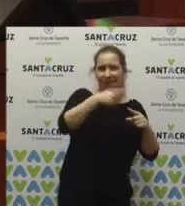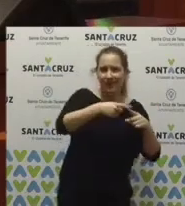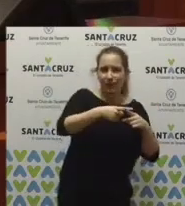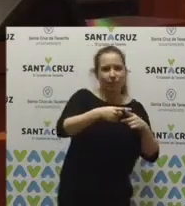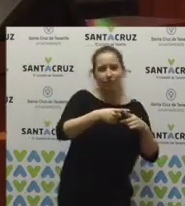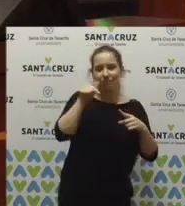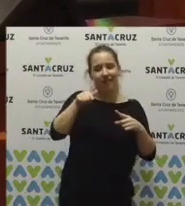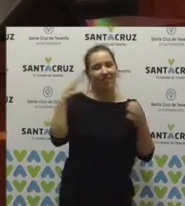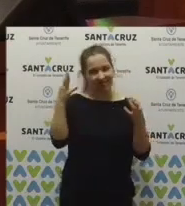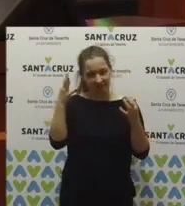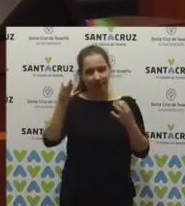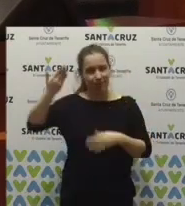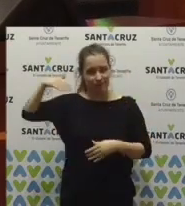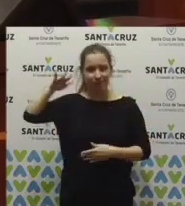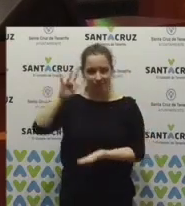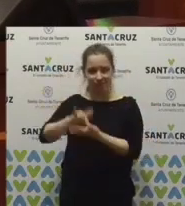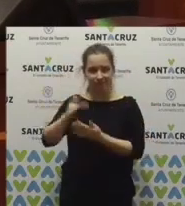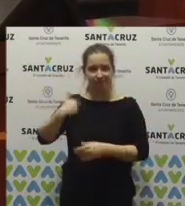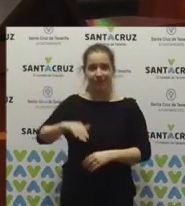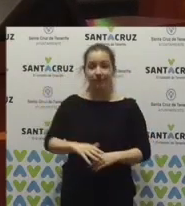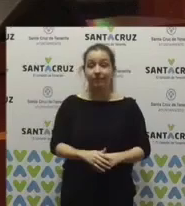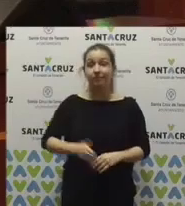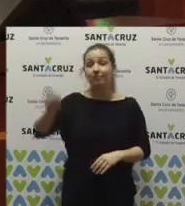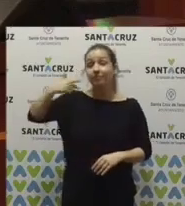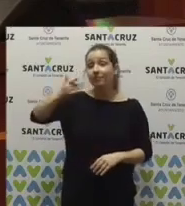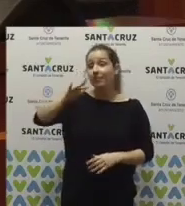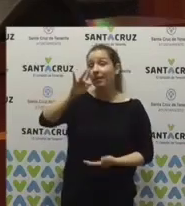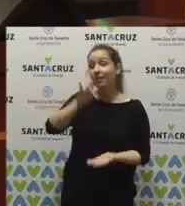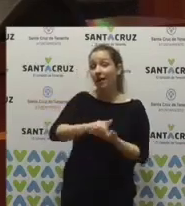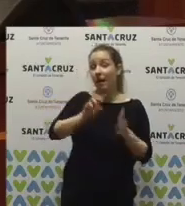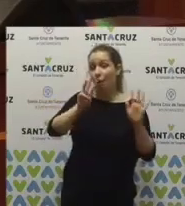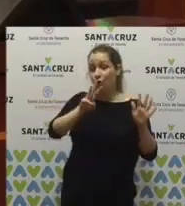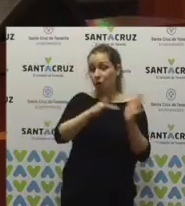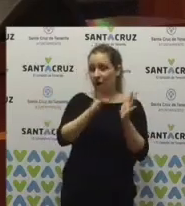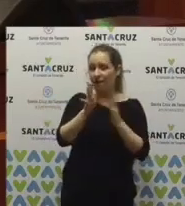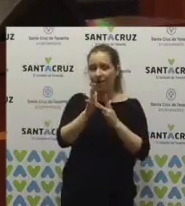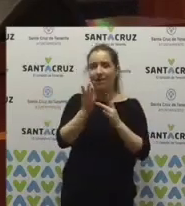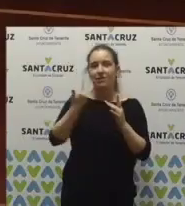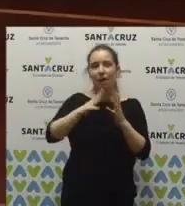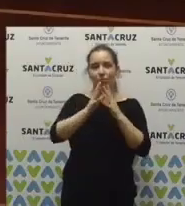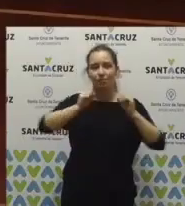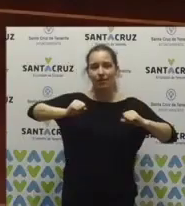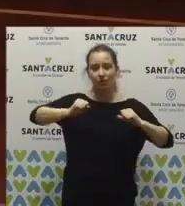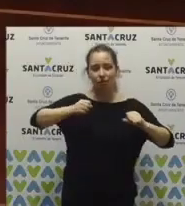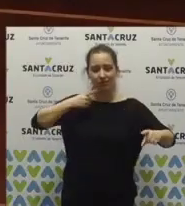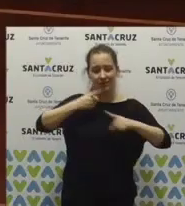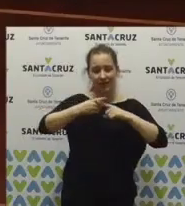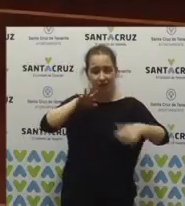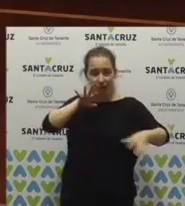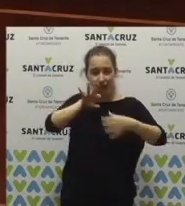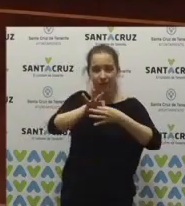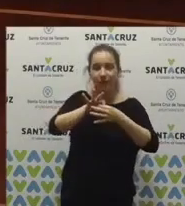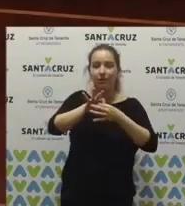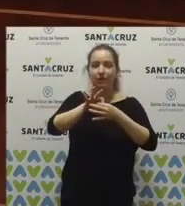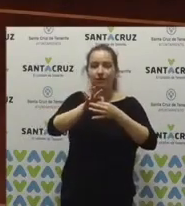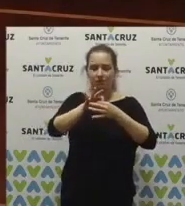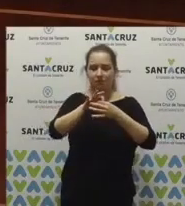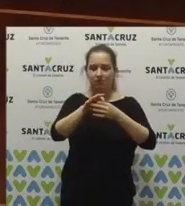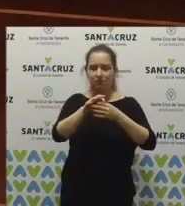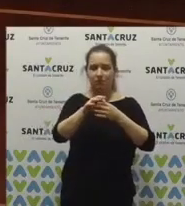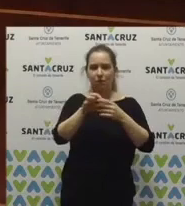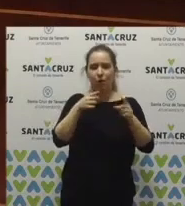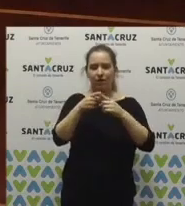propuesta que hicimos desde el 8 de abril de un pacto por santacruz orientado a no solo al corto plazo que es lo que tenemos que afrontar